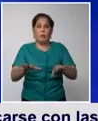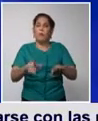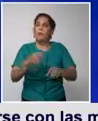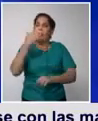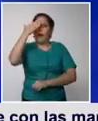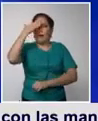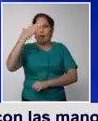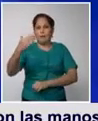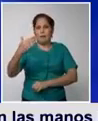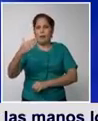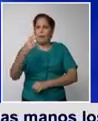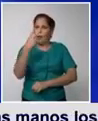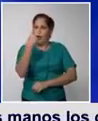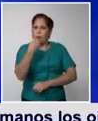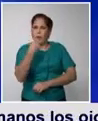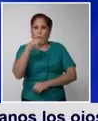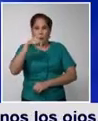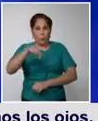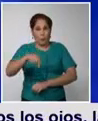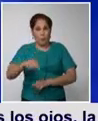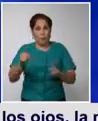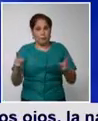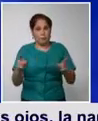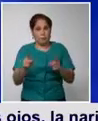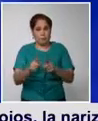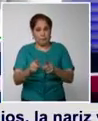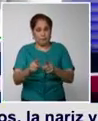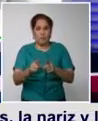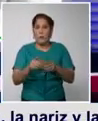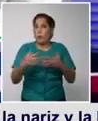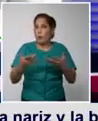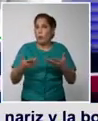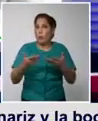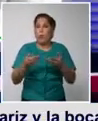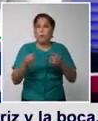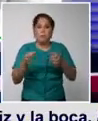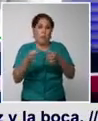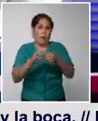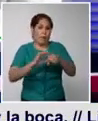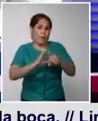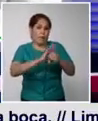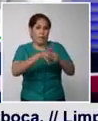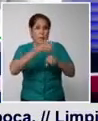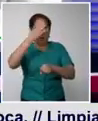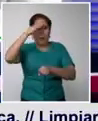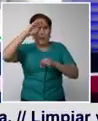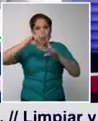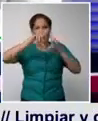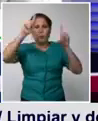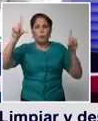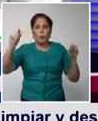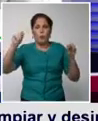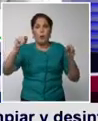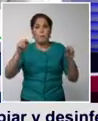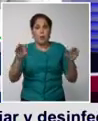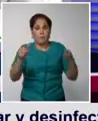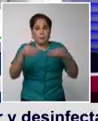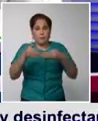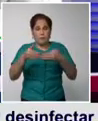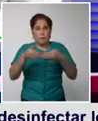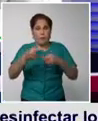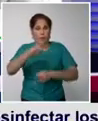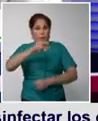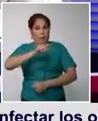por su apretada síntesis hoy, la información del comportamiento de la COVID-19 en Cuba. Cuba, al cierre del día de